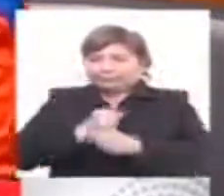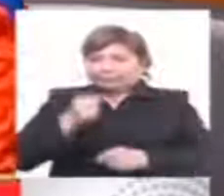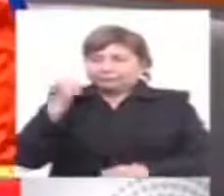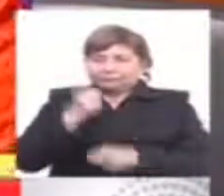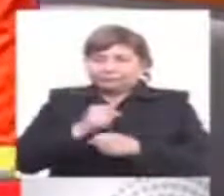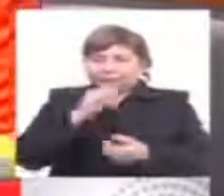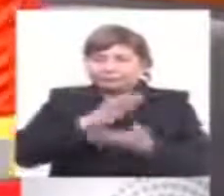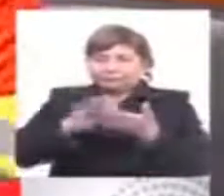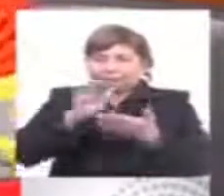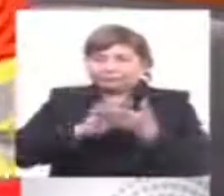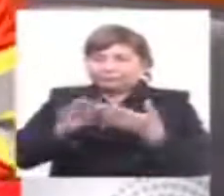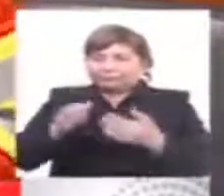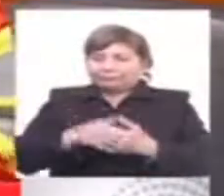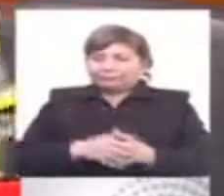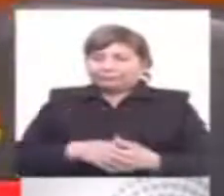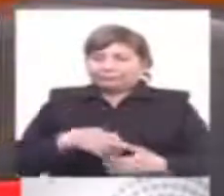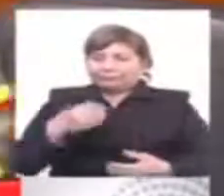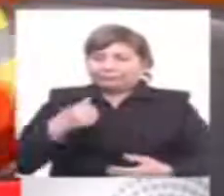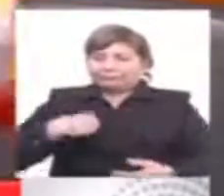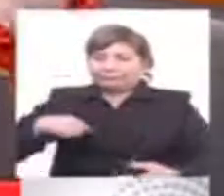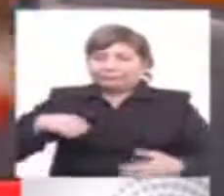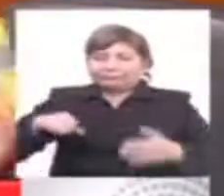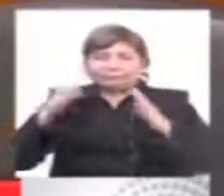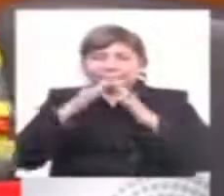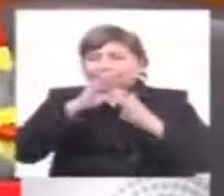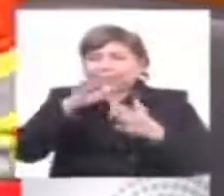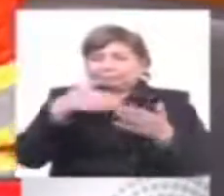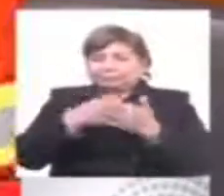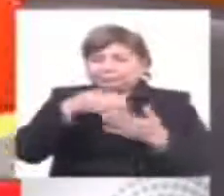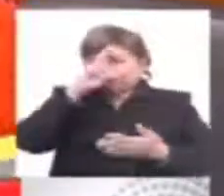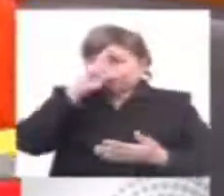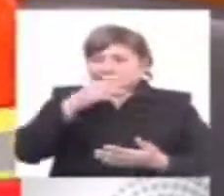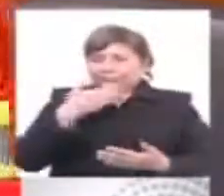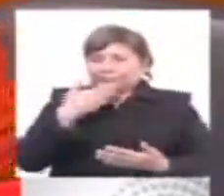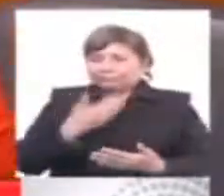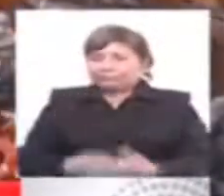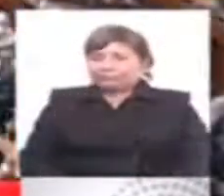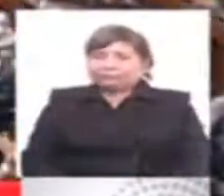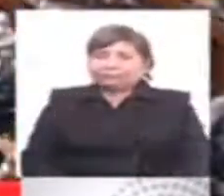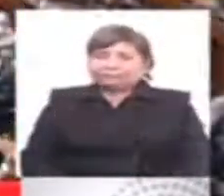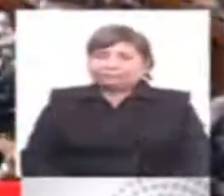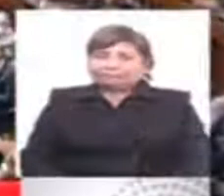trabajadores de limpieza pública de las municipalidades de todo el Perú. Gracias.